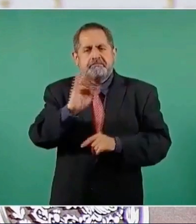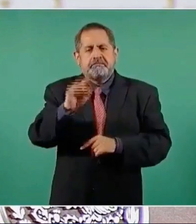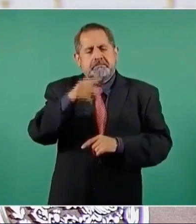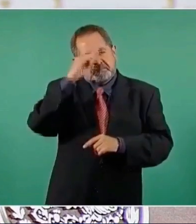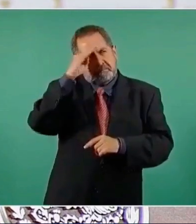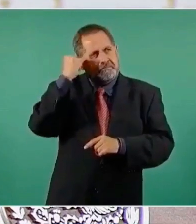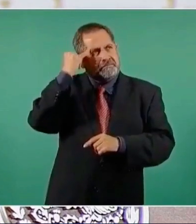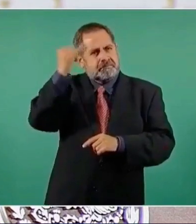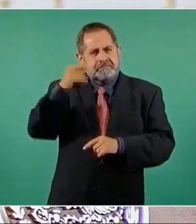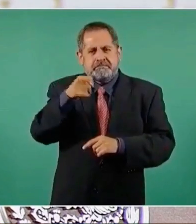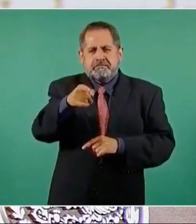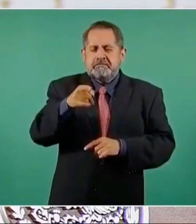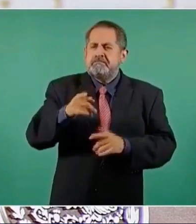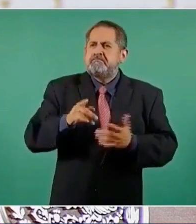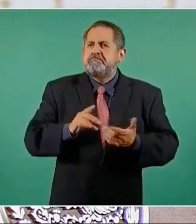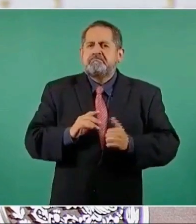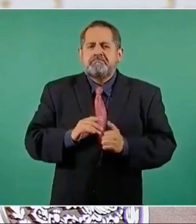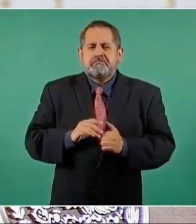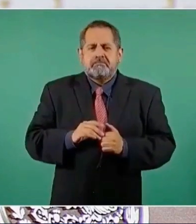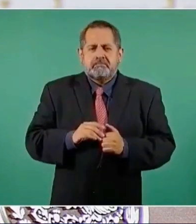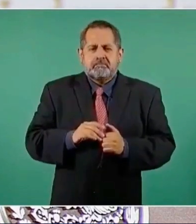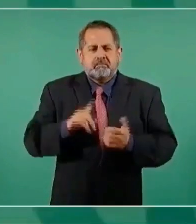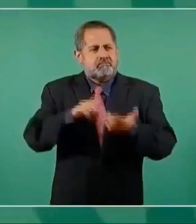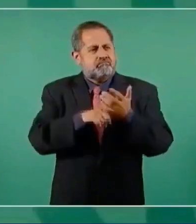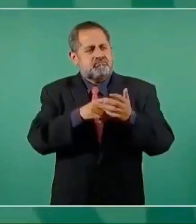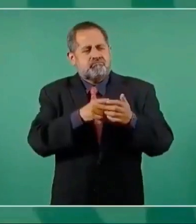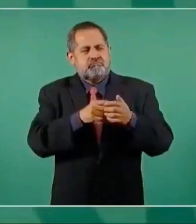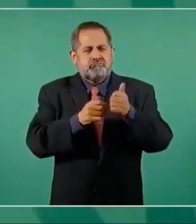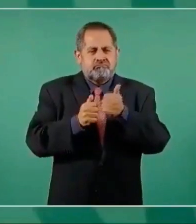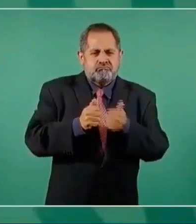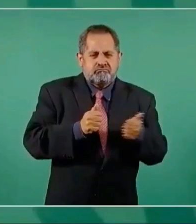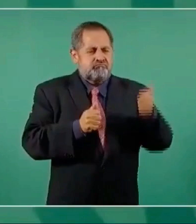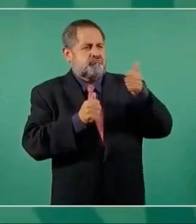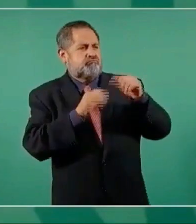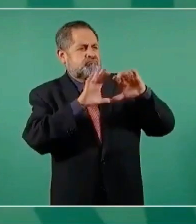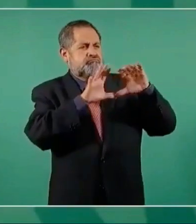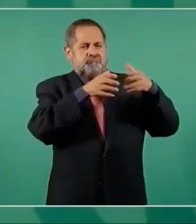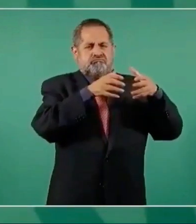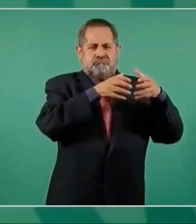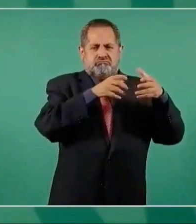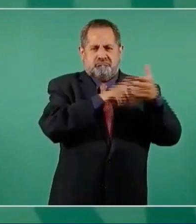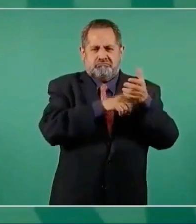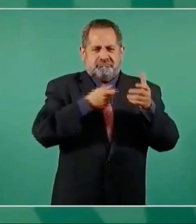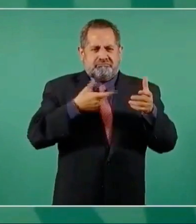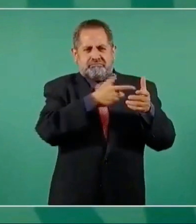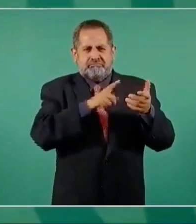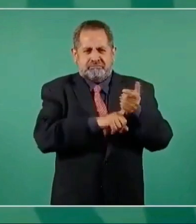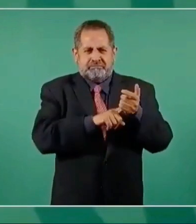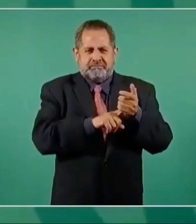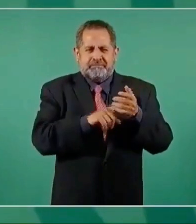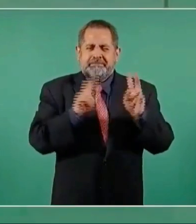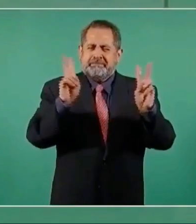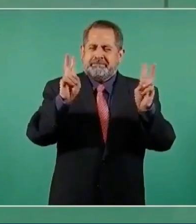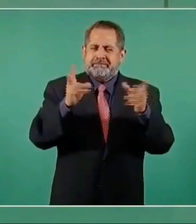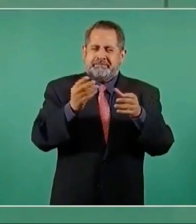tomando como referente a las cúpulas, a la llamada clase política,